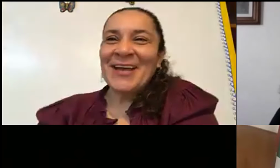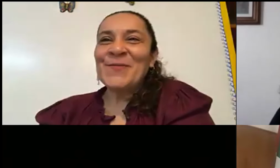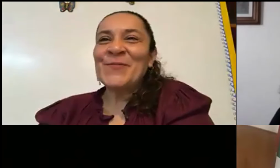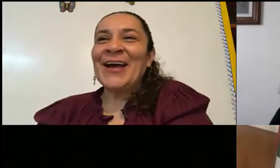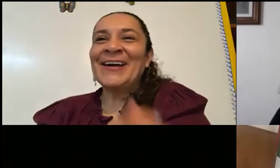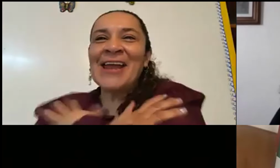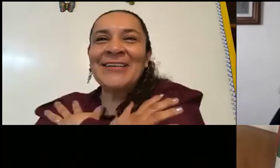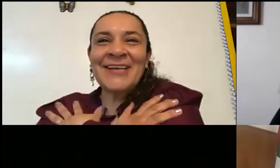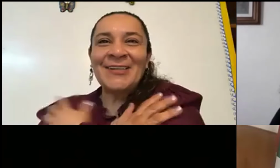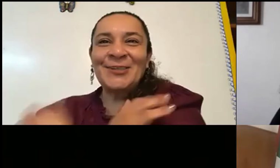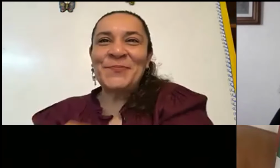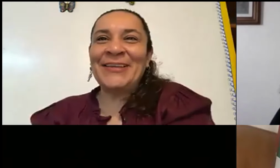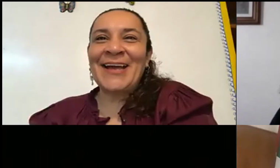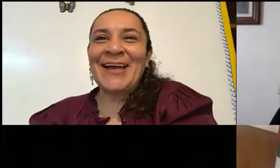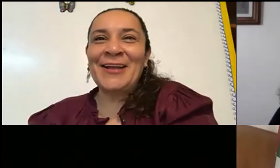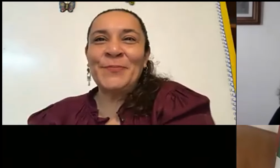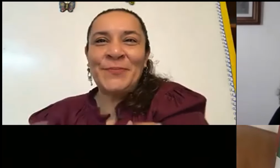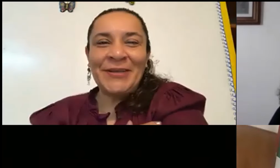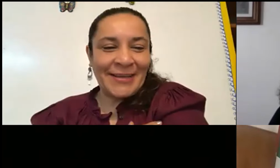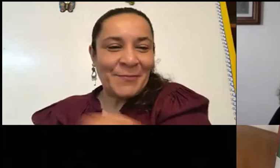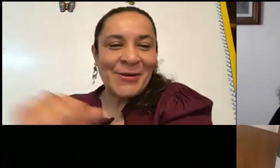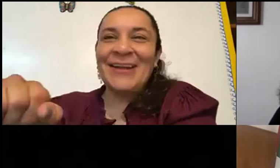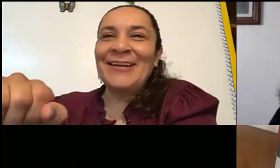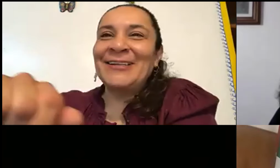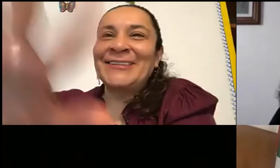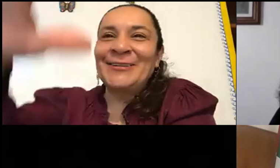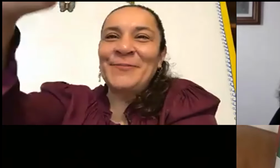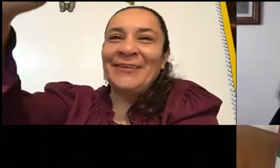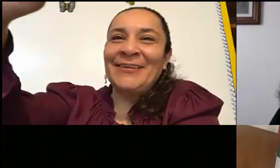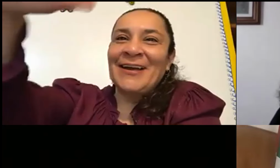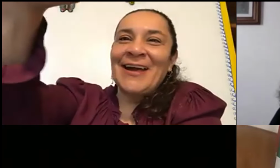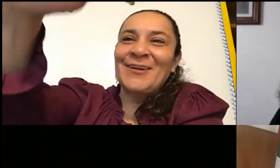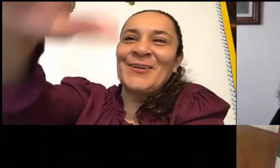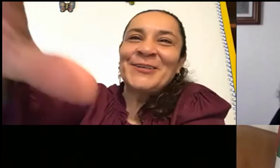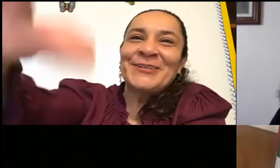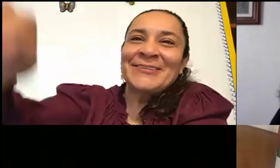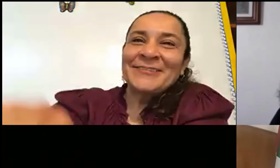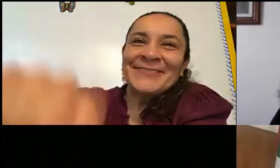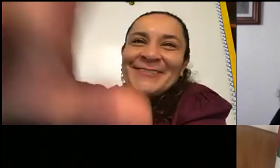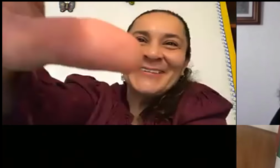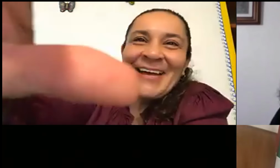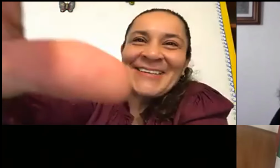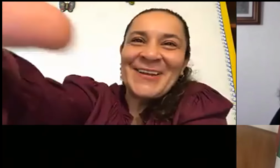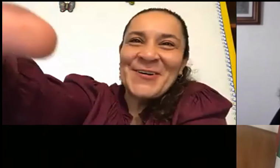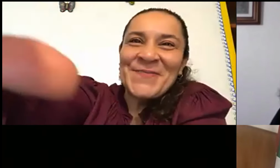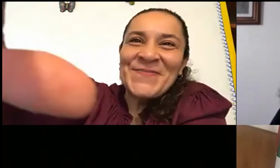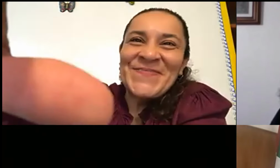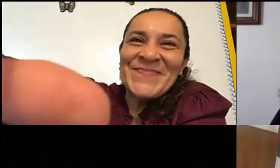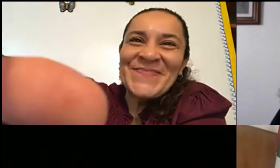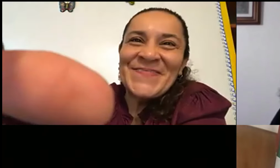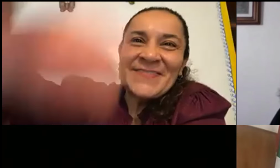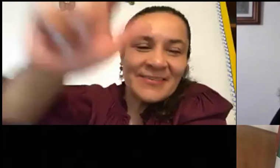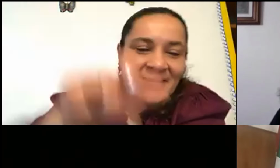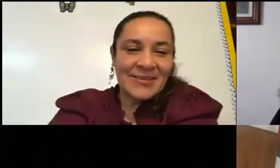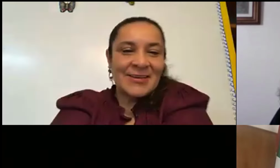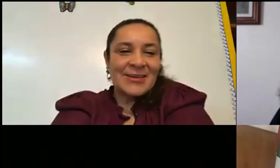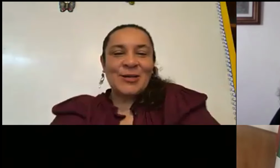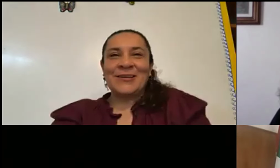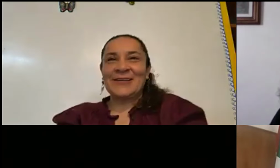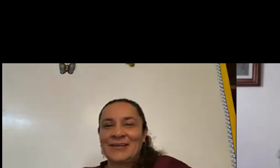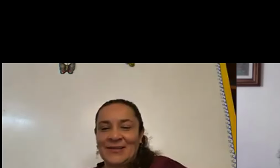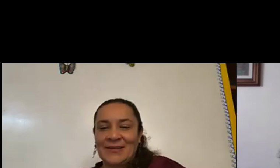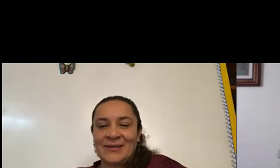bye. Gracias, Lupita. Sí, gracias. Vas muy bien, te ves muy bien, Valentina, no sé por qué.